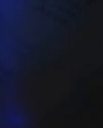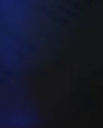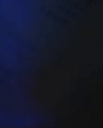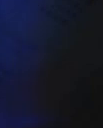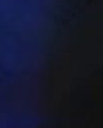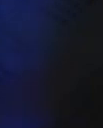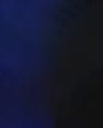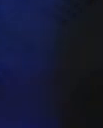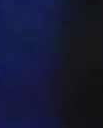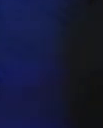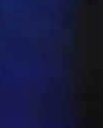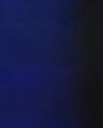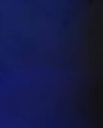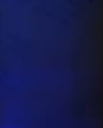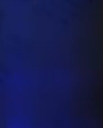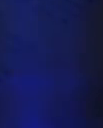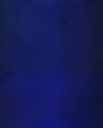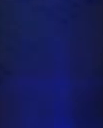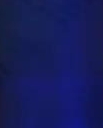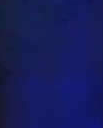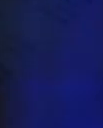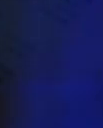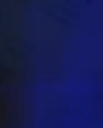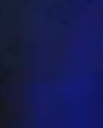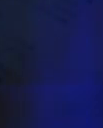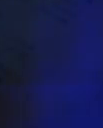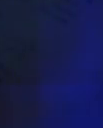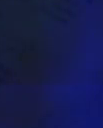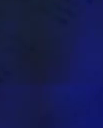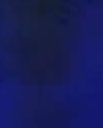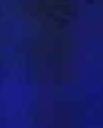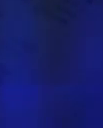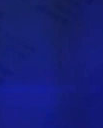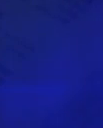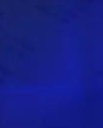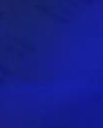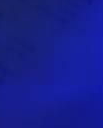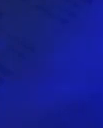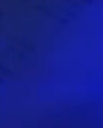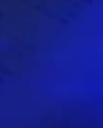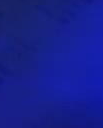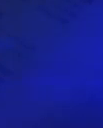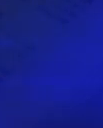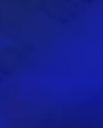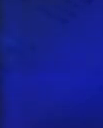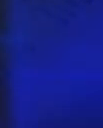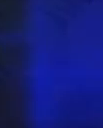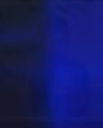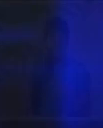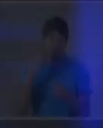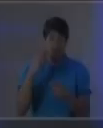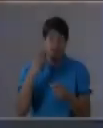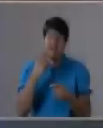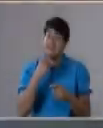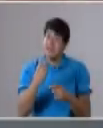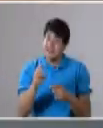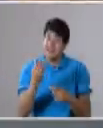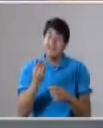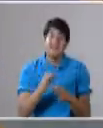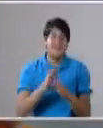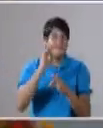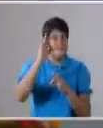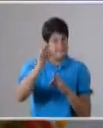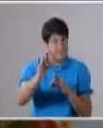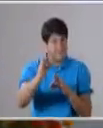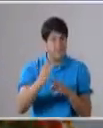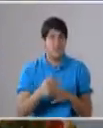Es decir, shamá me va a estar diciendo lo que va a suceder en el futuro. Entonces, tomando en cuenta